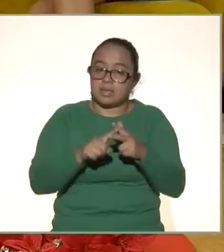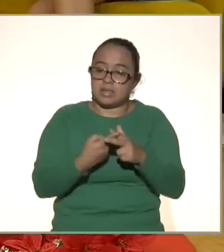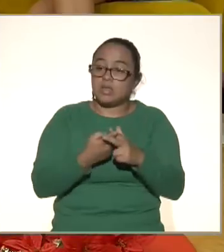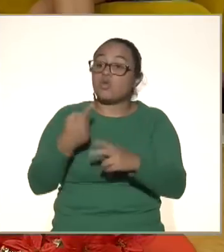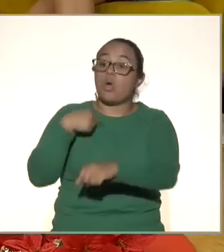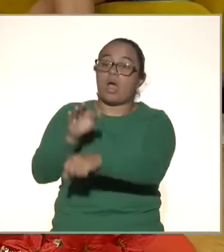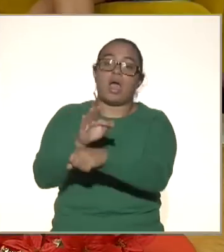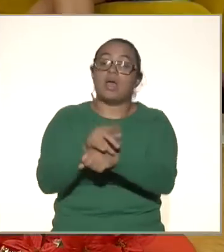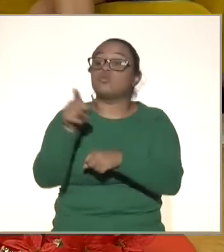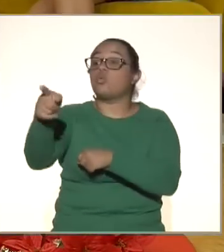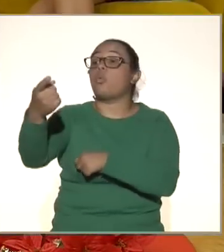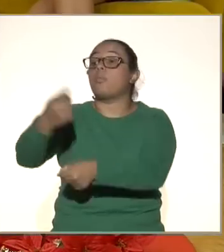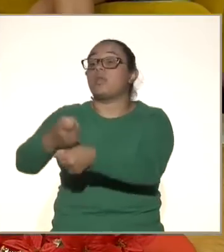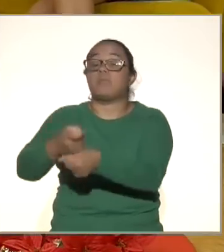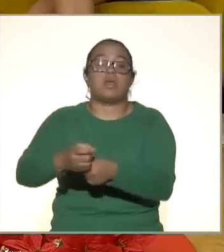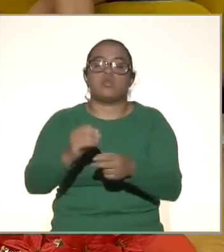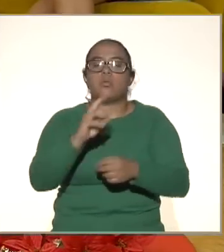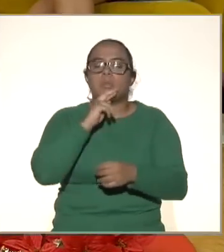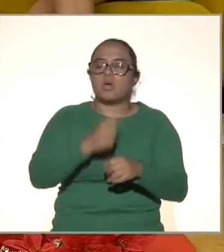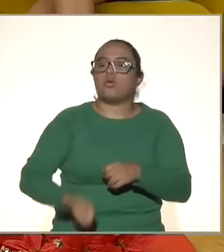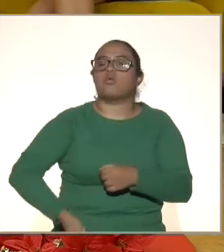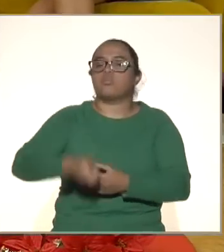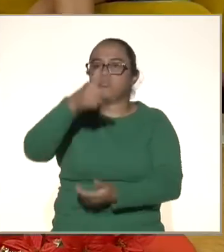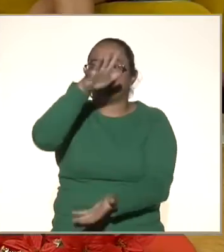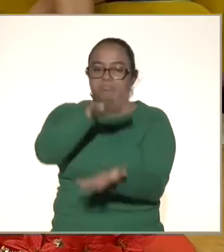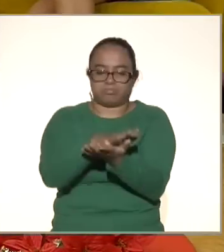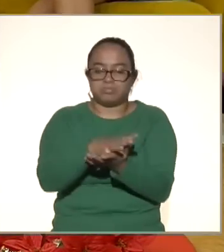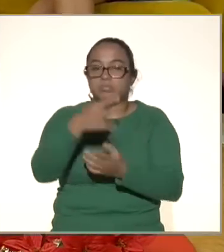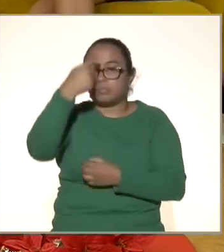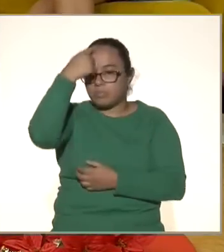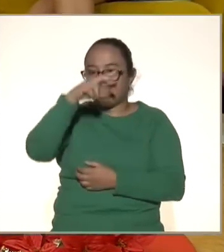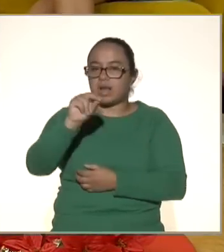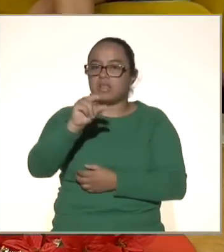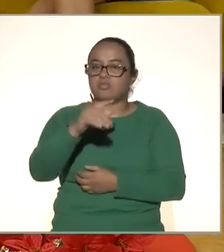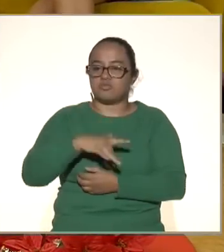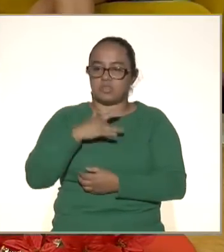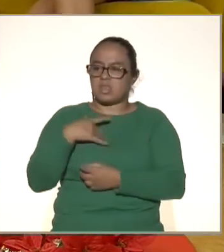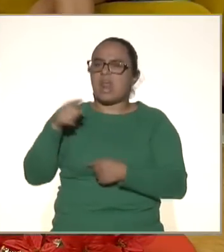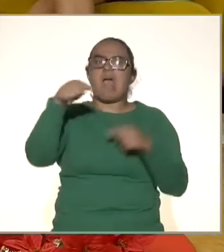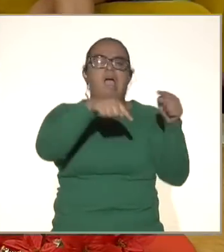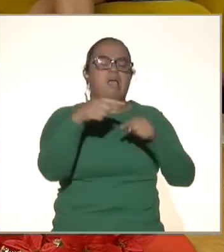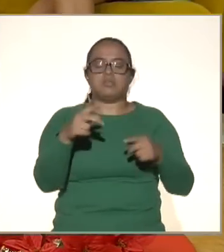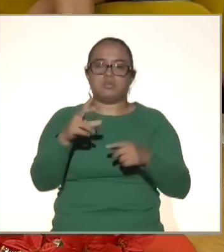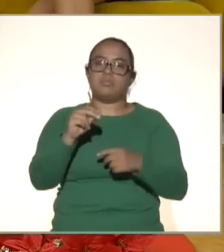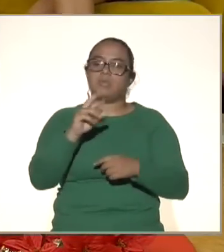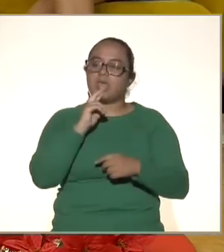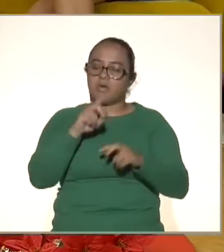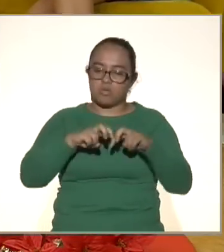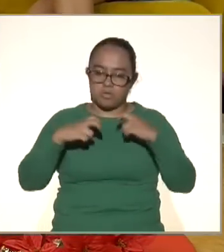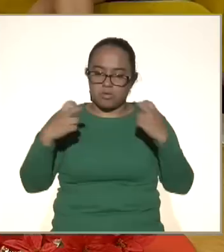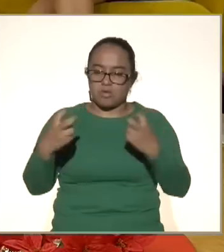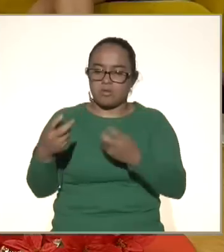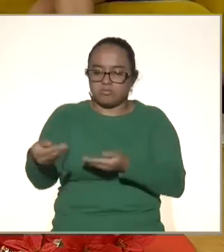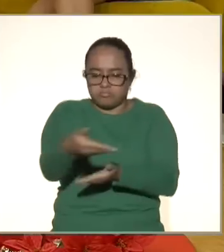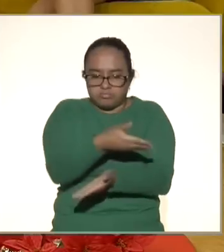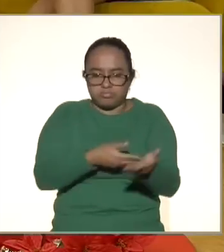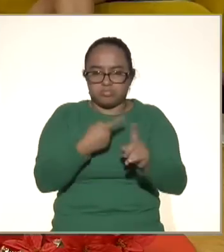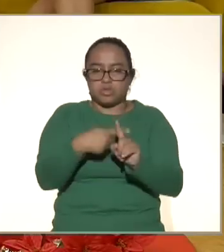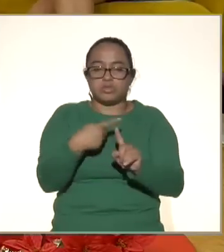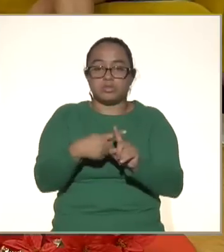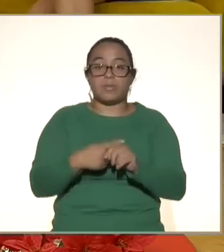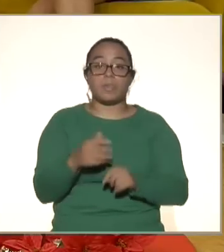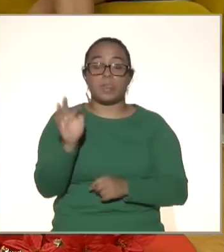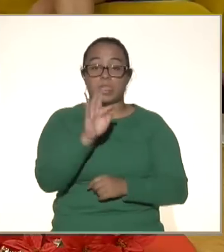entonces tú agarraste primero o hacemos el volado, algo para que no se genere y con eso tienes. Ahora, si te divides de tu tribu, también lo que